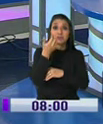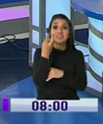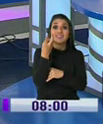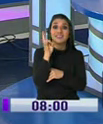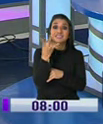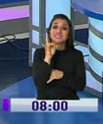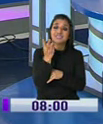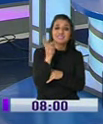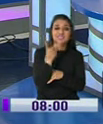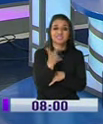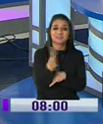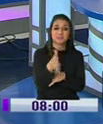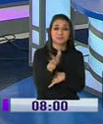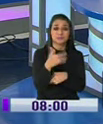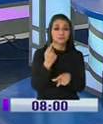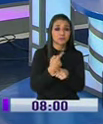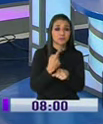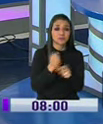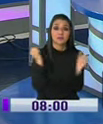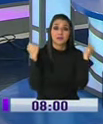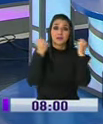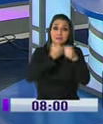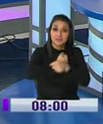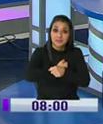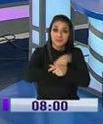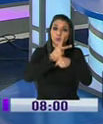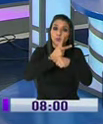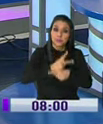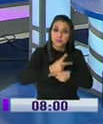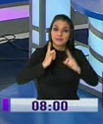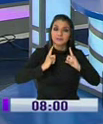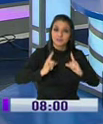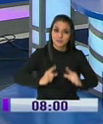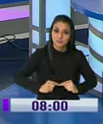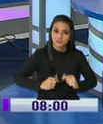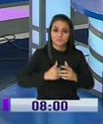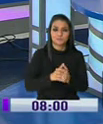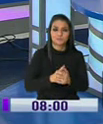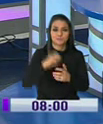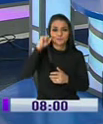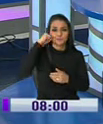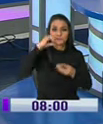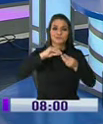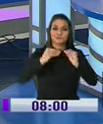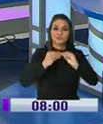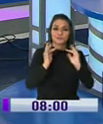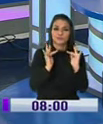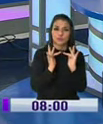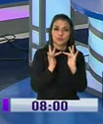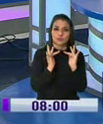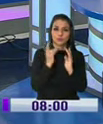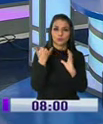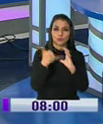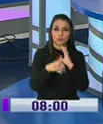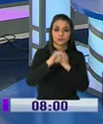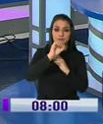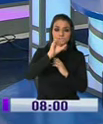grados. Así que por favor, abríguese y cuide la salud. Le recordamos los números de contacto, nuestro número de WhatsApp, el